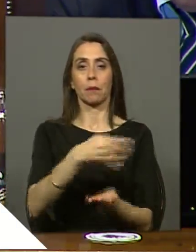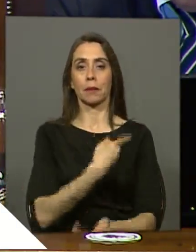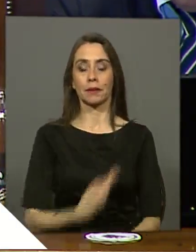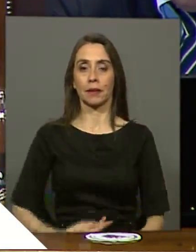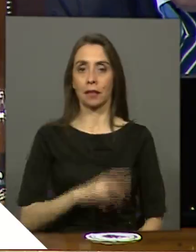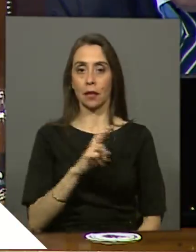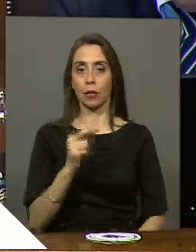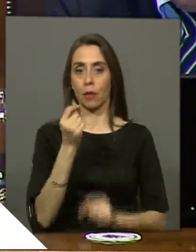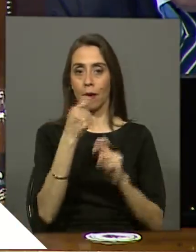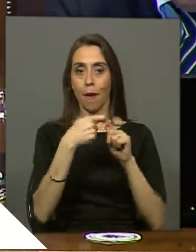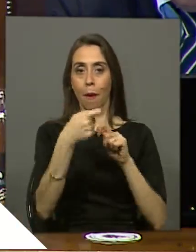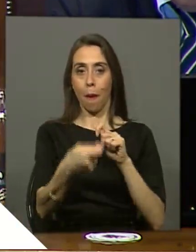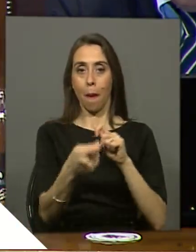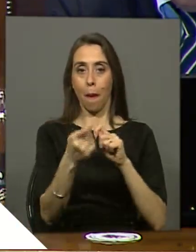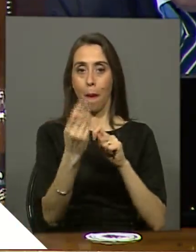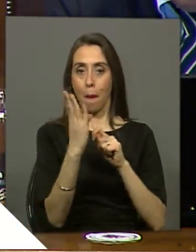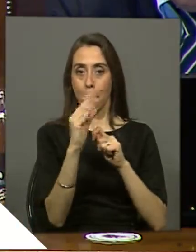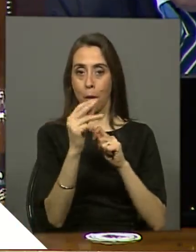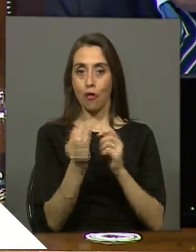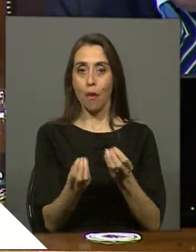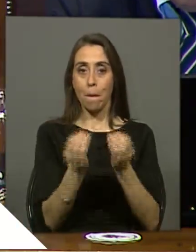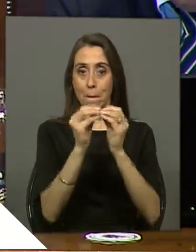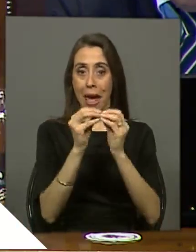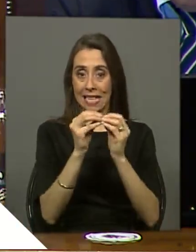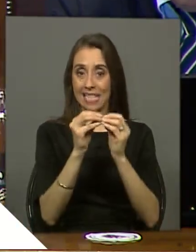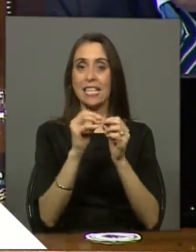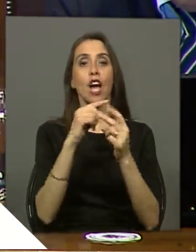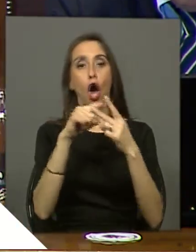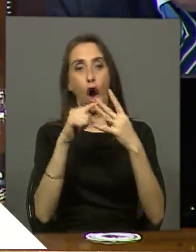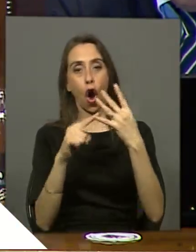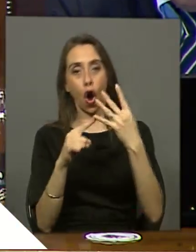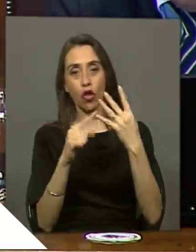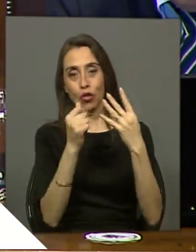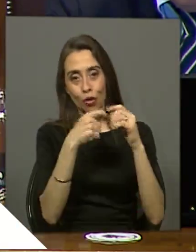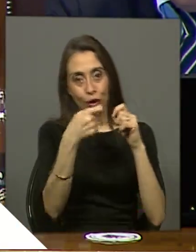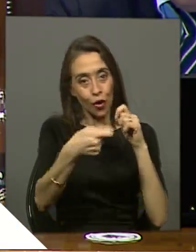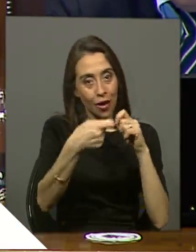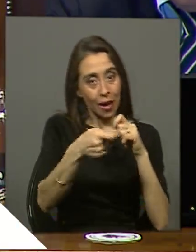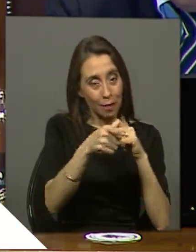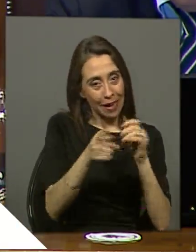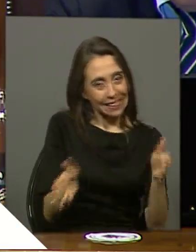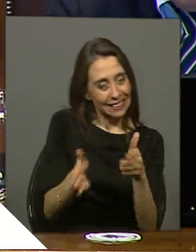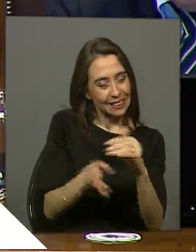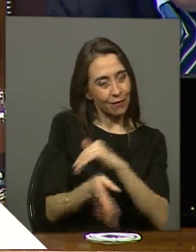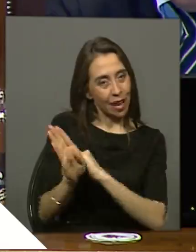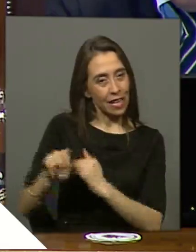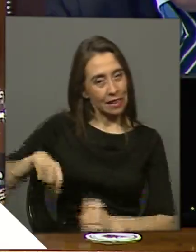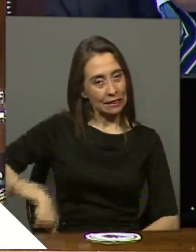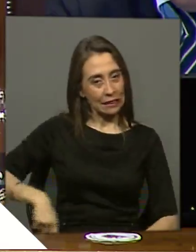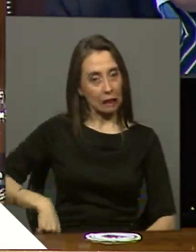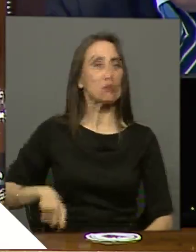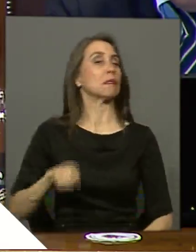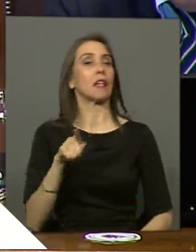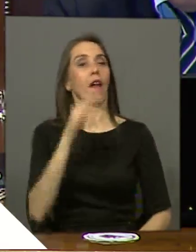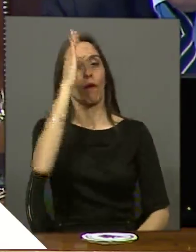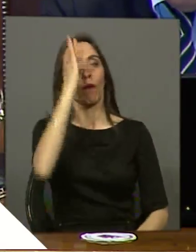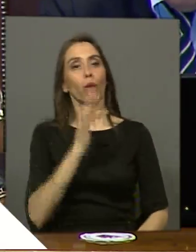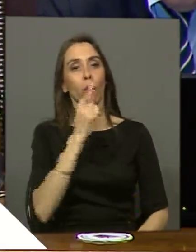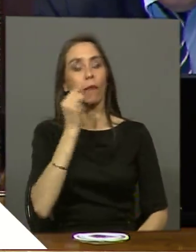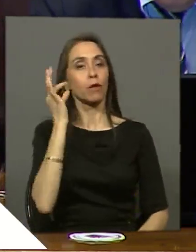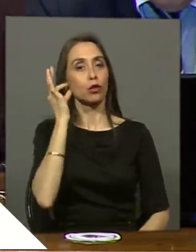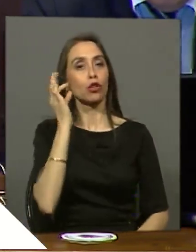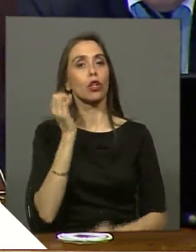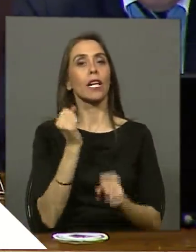otorga una bonificación adicional y otros beneficios de incentivo al retiro para los funcionarios y funcionarias de los servicios